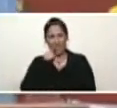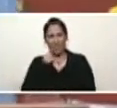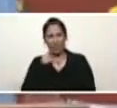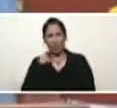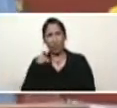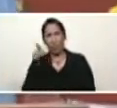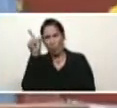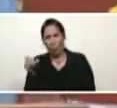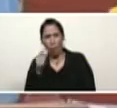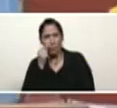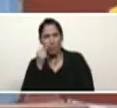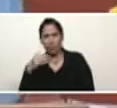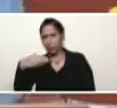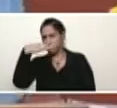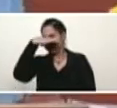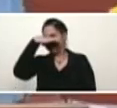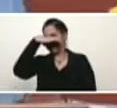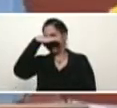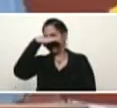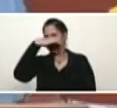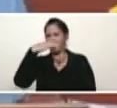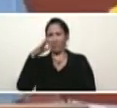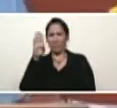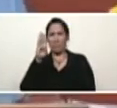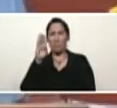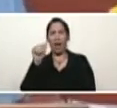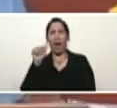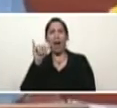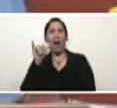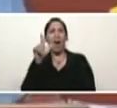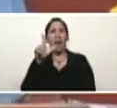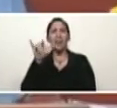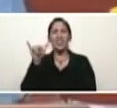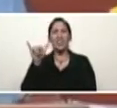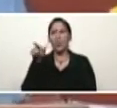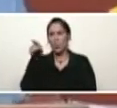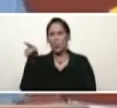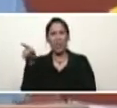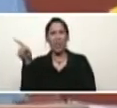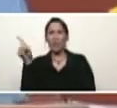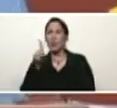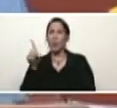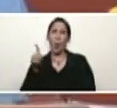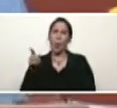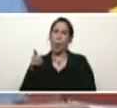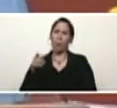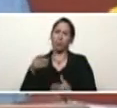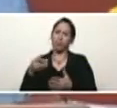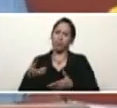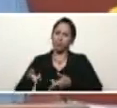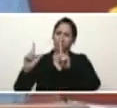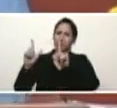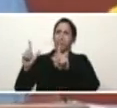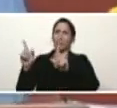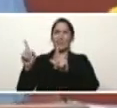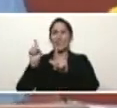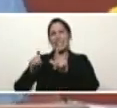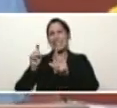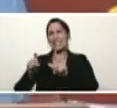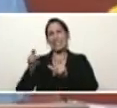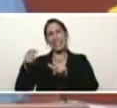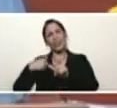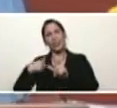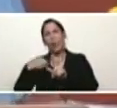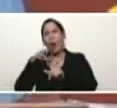mercenario. Señor Jaime Bailey, usted no merece que yo hable de usted. No merece que lo